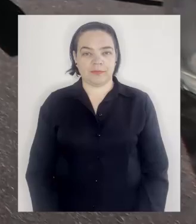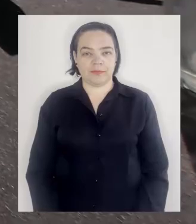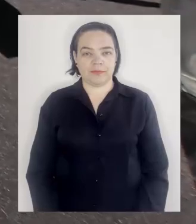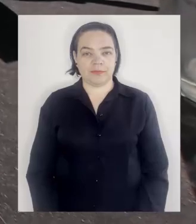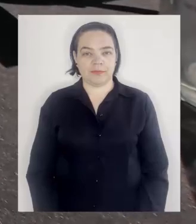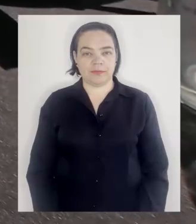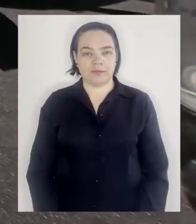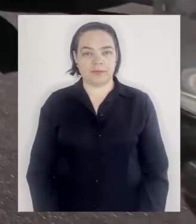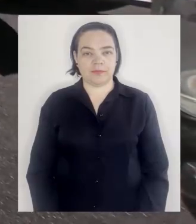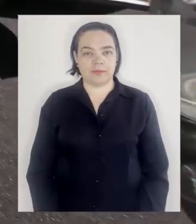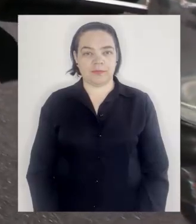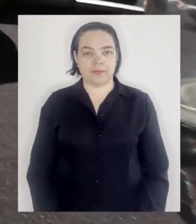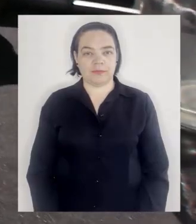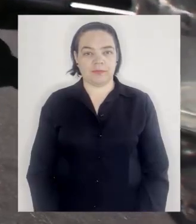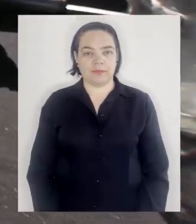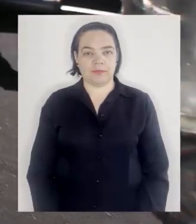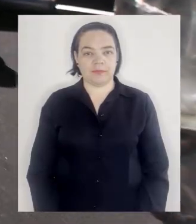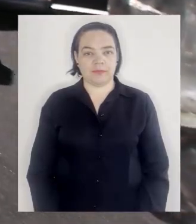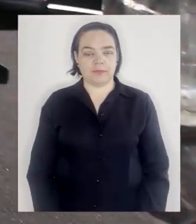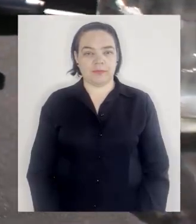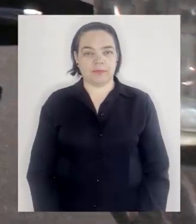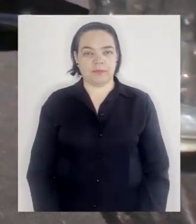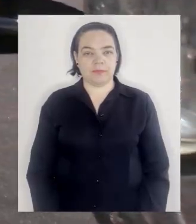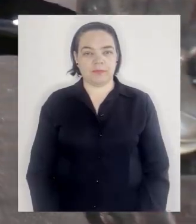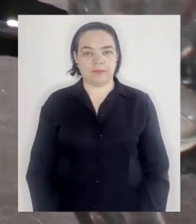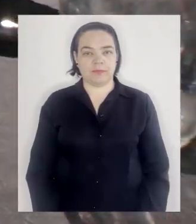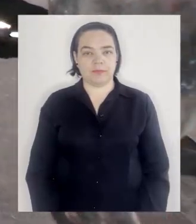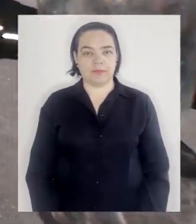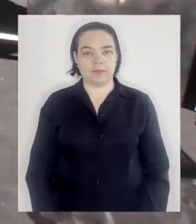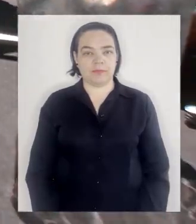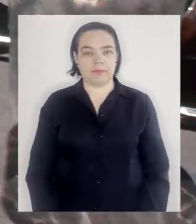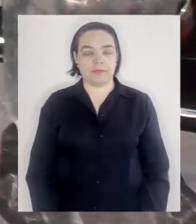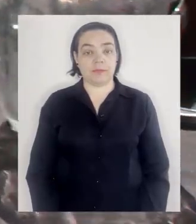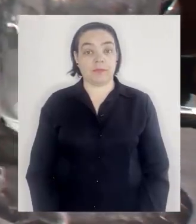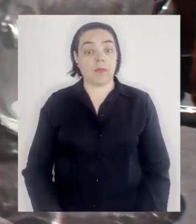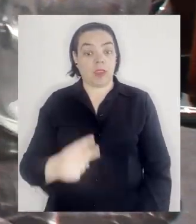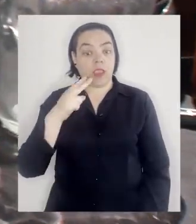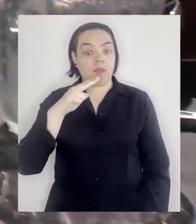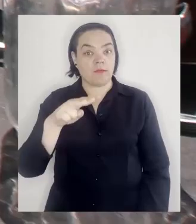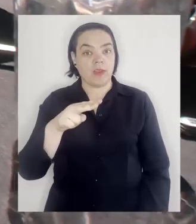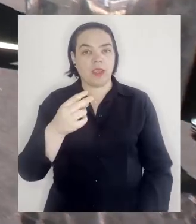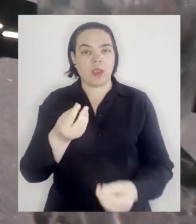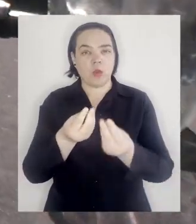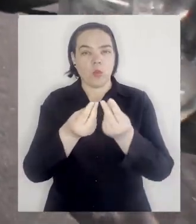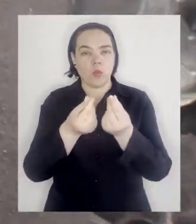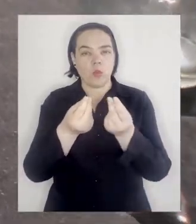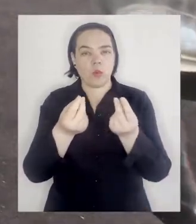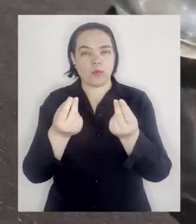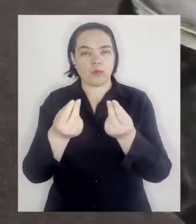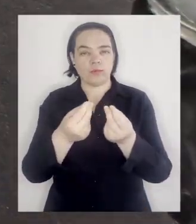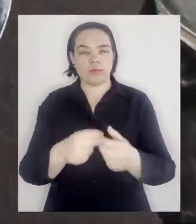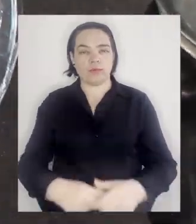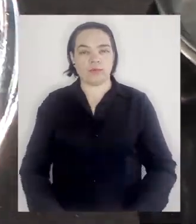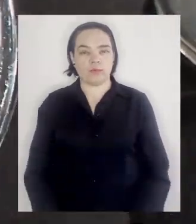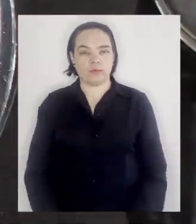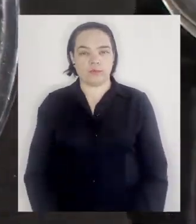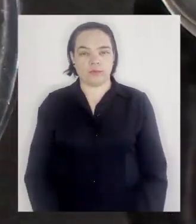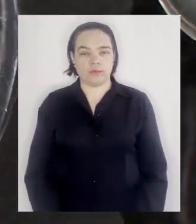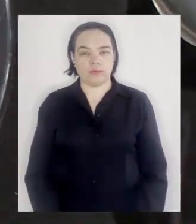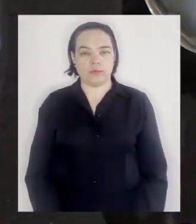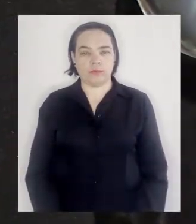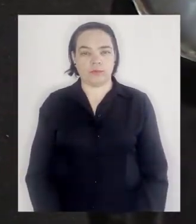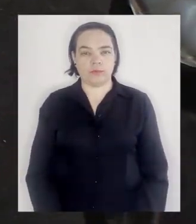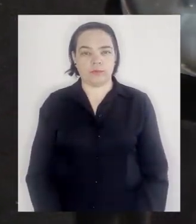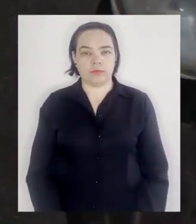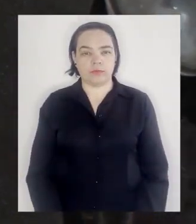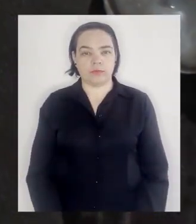Bueno, se ve que la no está sin reposo y se ve todavía grumos. Los grumos. Sí. O sea, es importante para que sepan, los